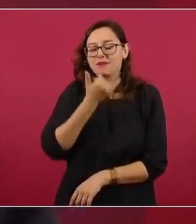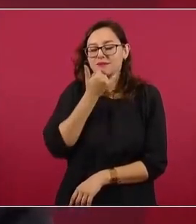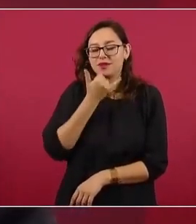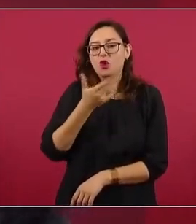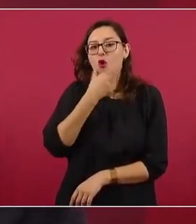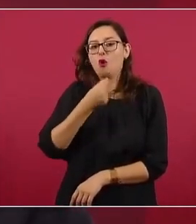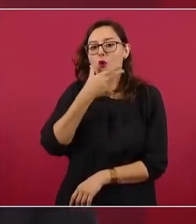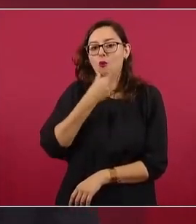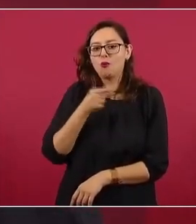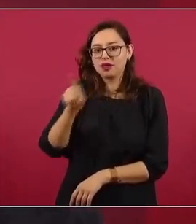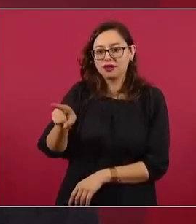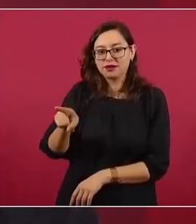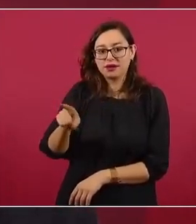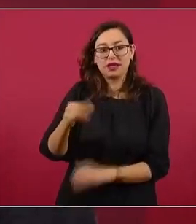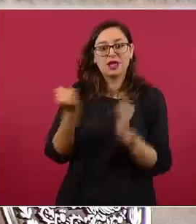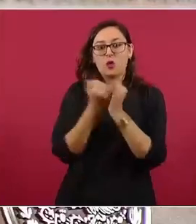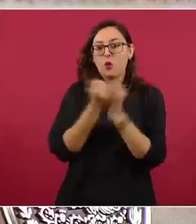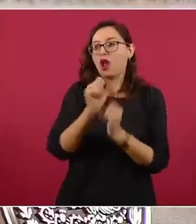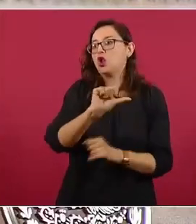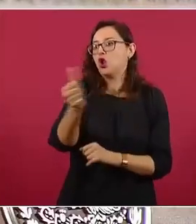lo hacen otros funcionarios.